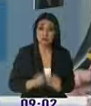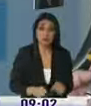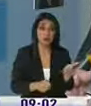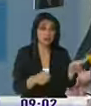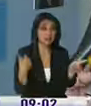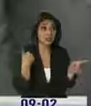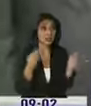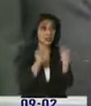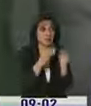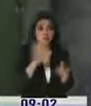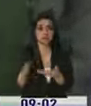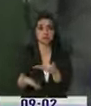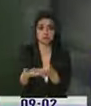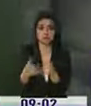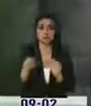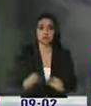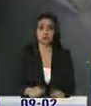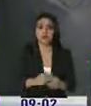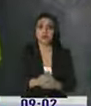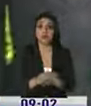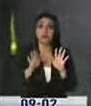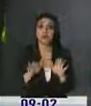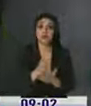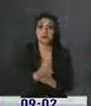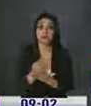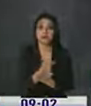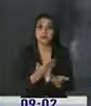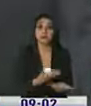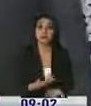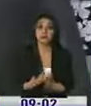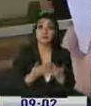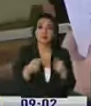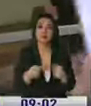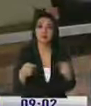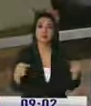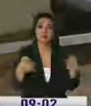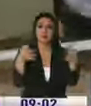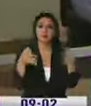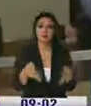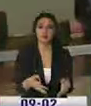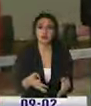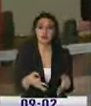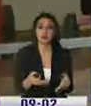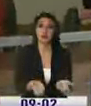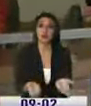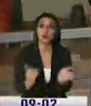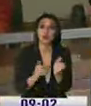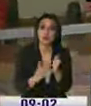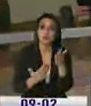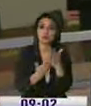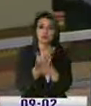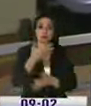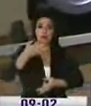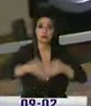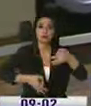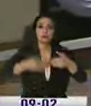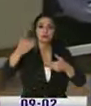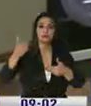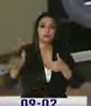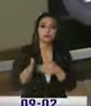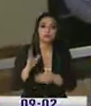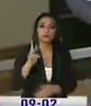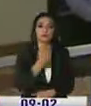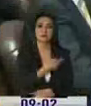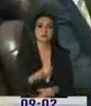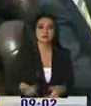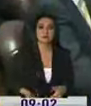los vaya teniendo. Así, y tras varias semanas de espera, la oposición concretará un nuevo intento de juicio político en contra del vicepresidente